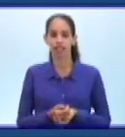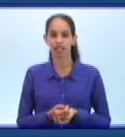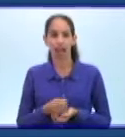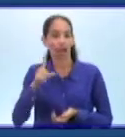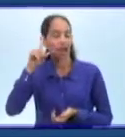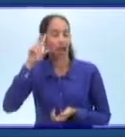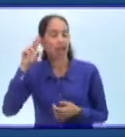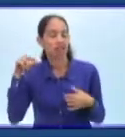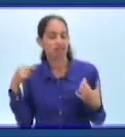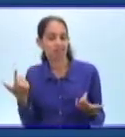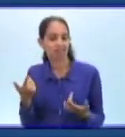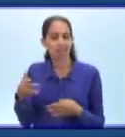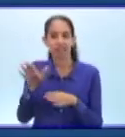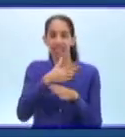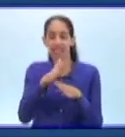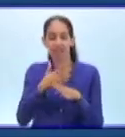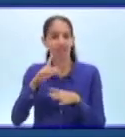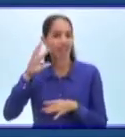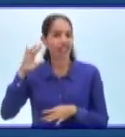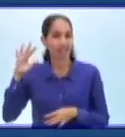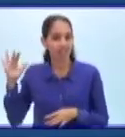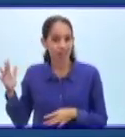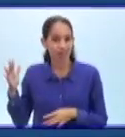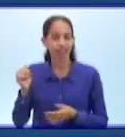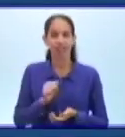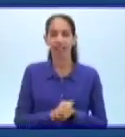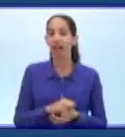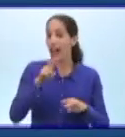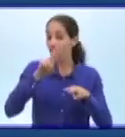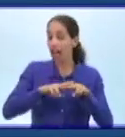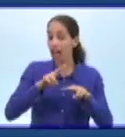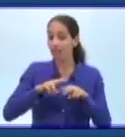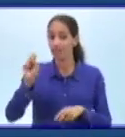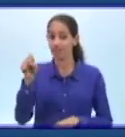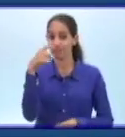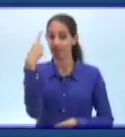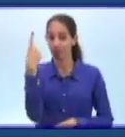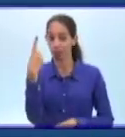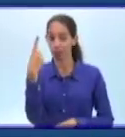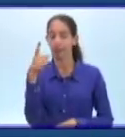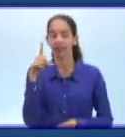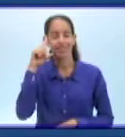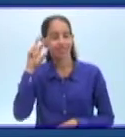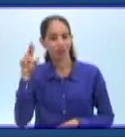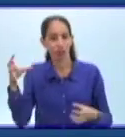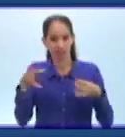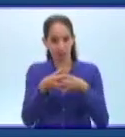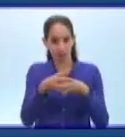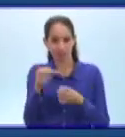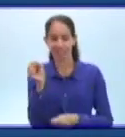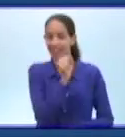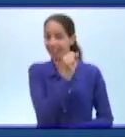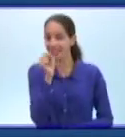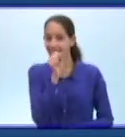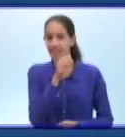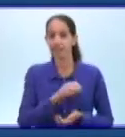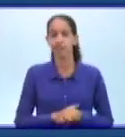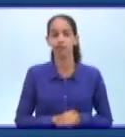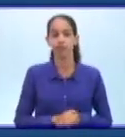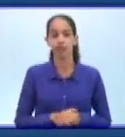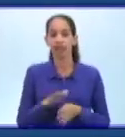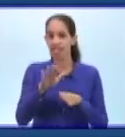Alexander Abreu, de Habana de Primera, por supuesto, de los Bambán, de Buena Fe.